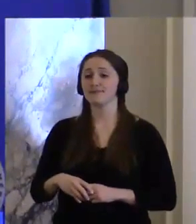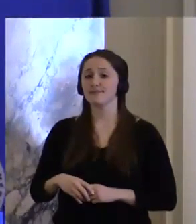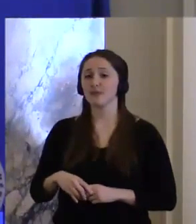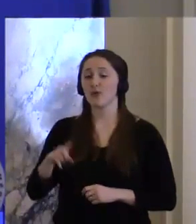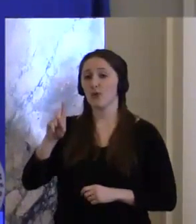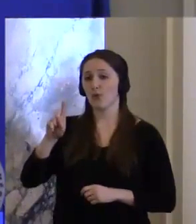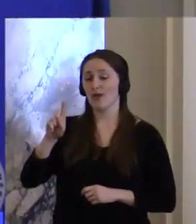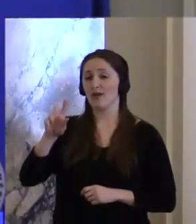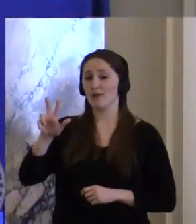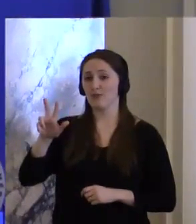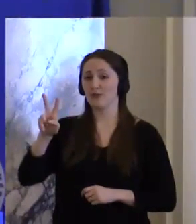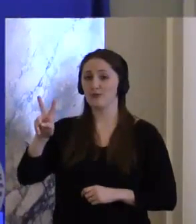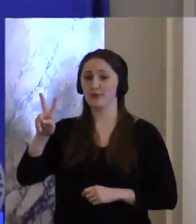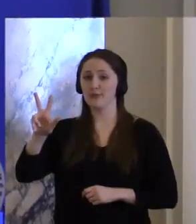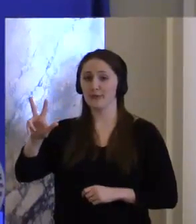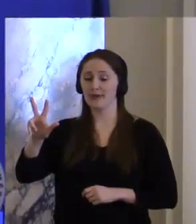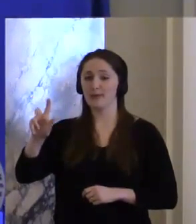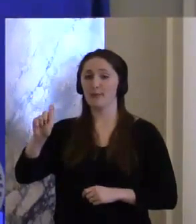1362.03,